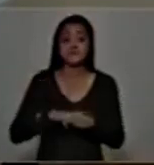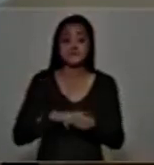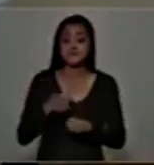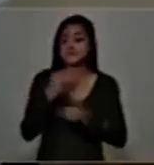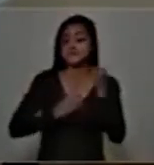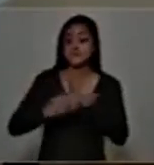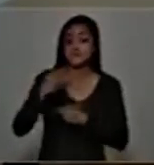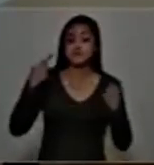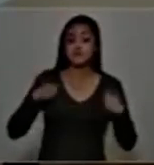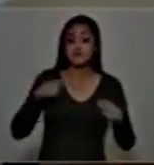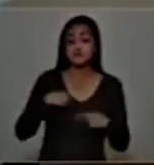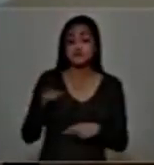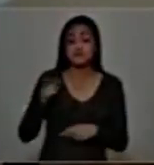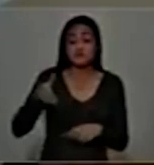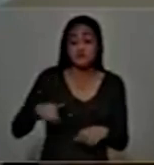hospitalizadas.